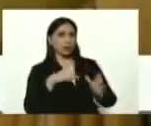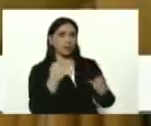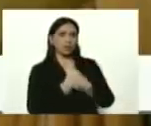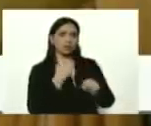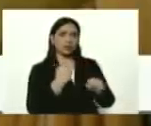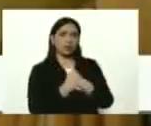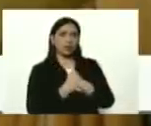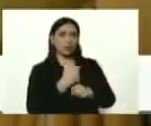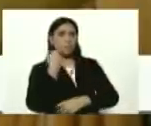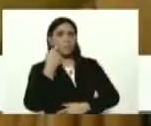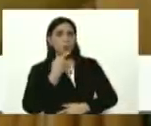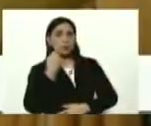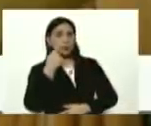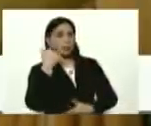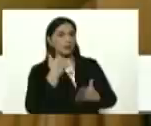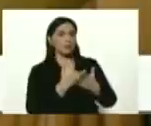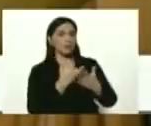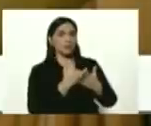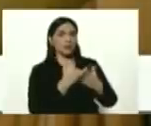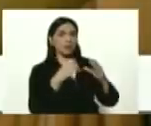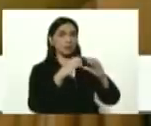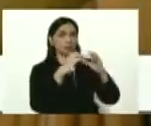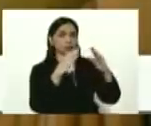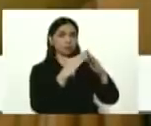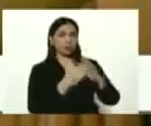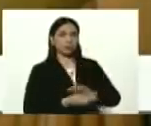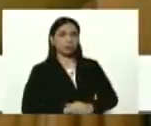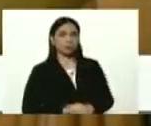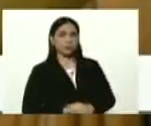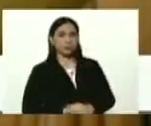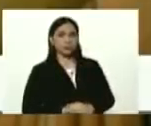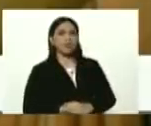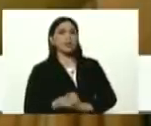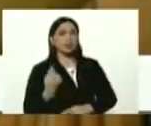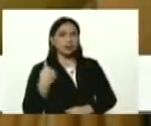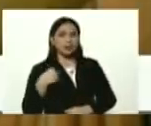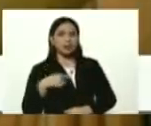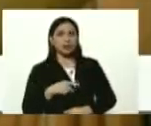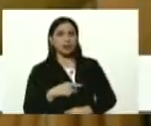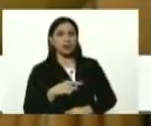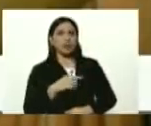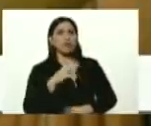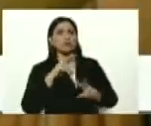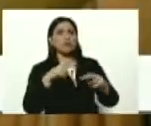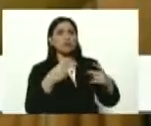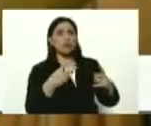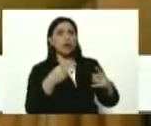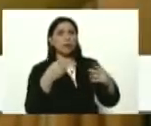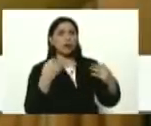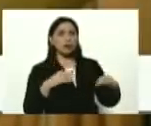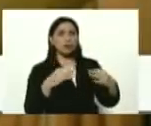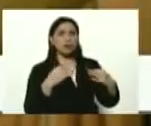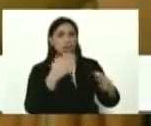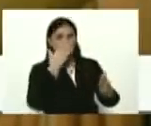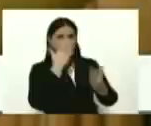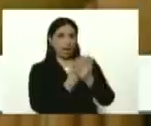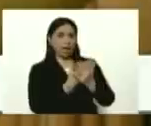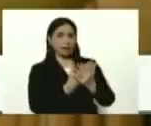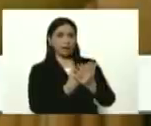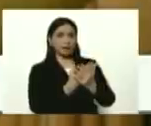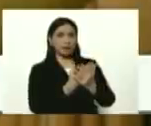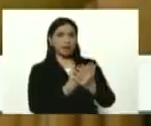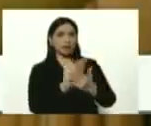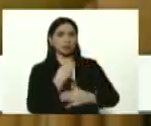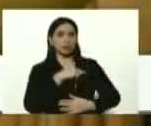ahorita una política a ver cómo los hogares de la patria van a atender la nueva normalidad ante el escenario que hoy vivimos.